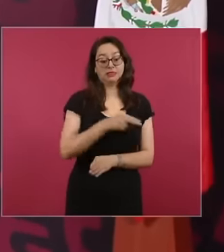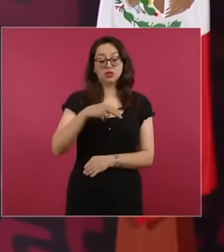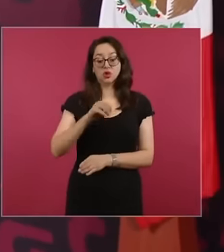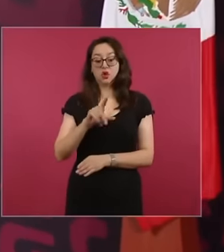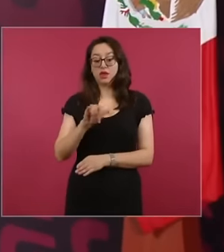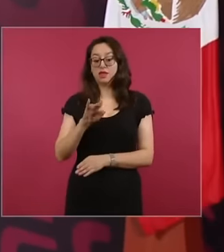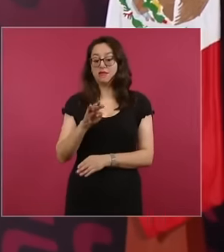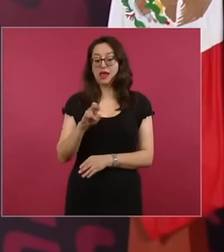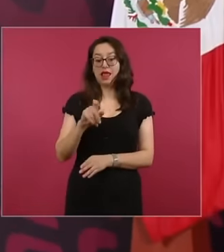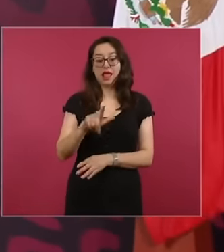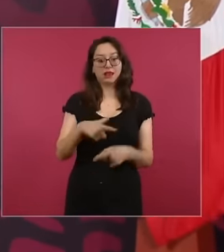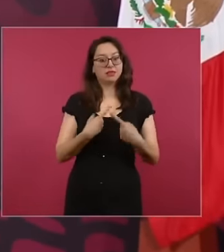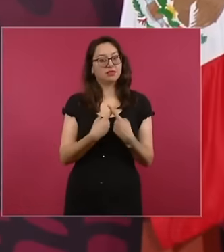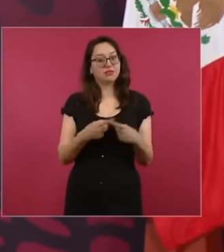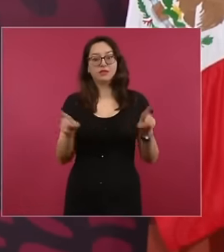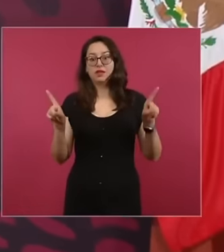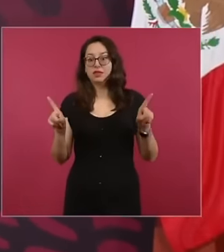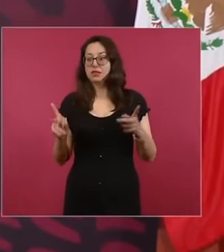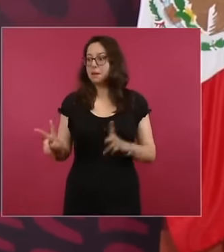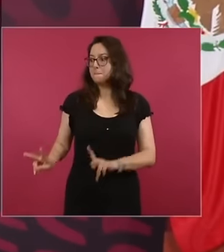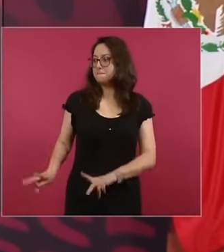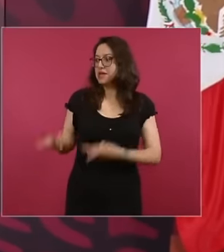vender las plantas o permitir